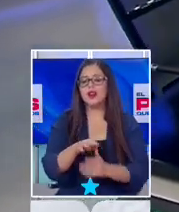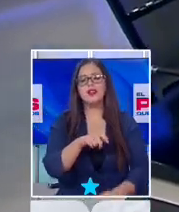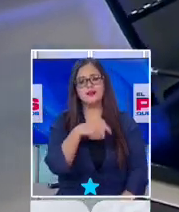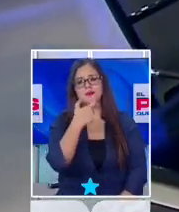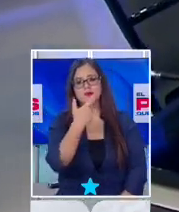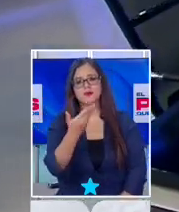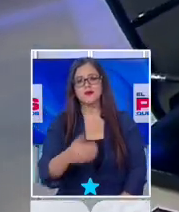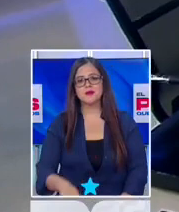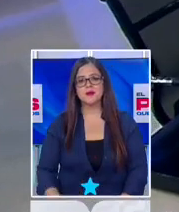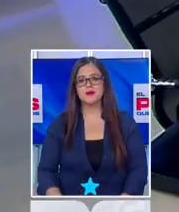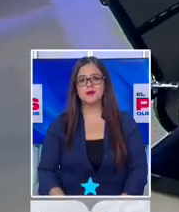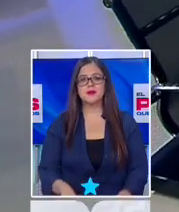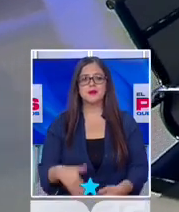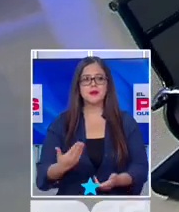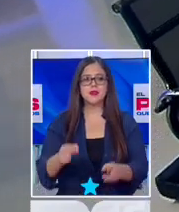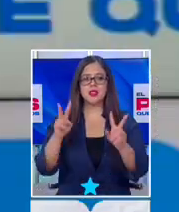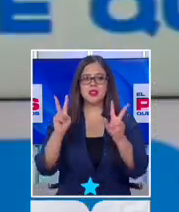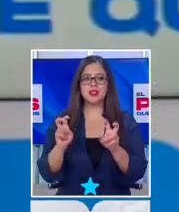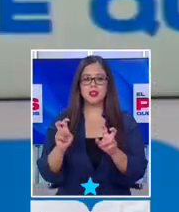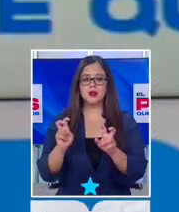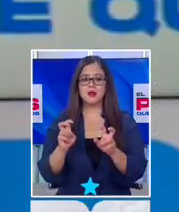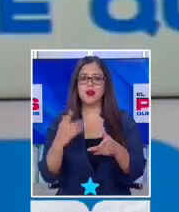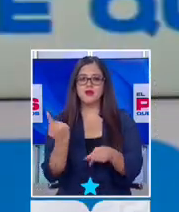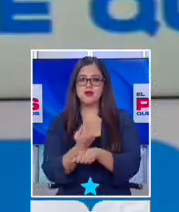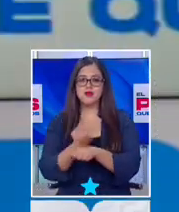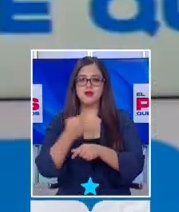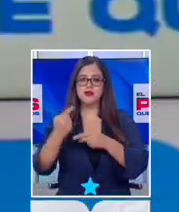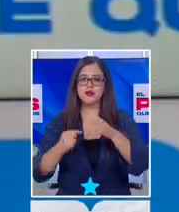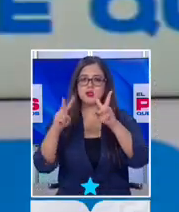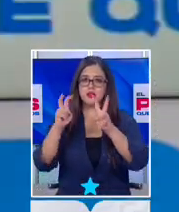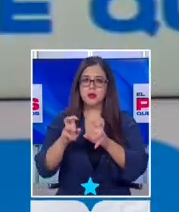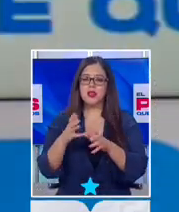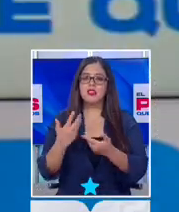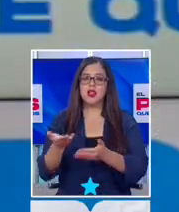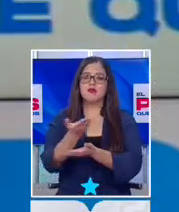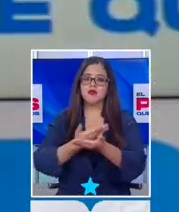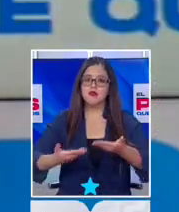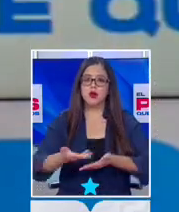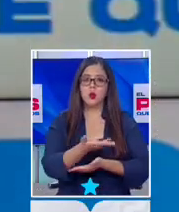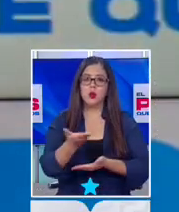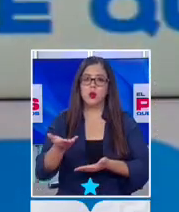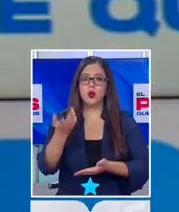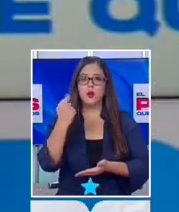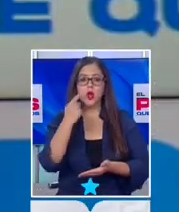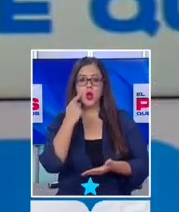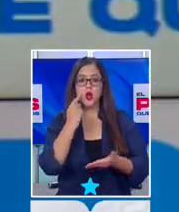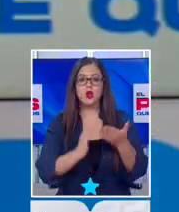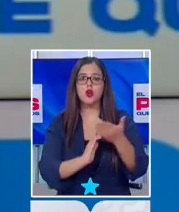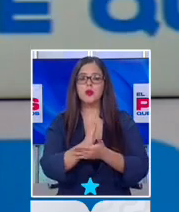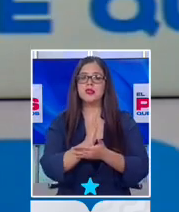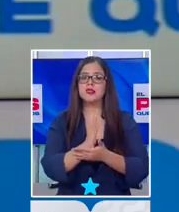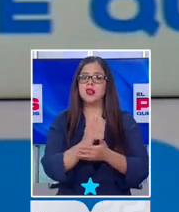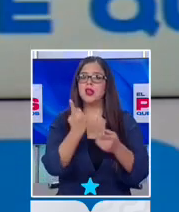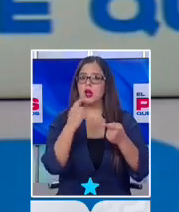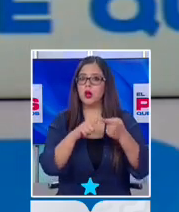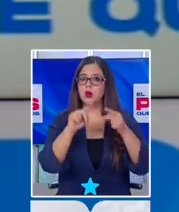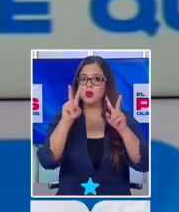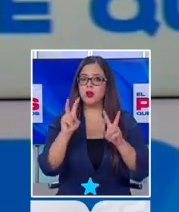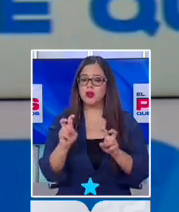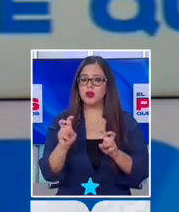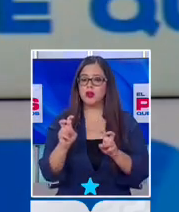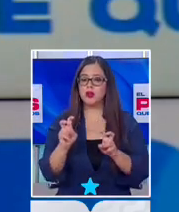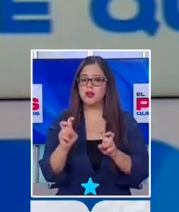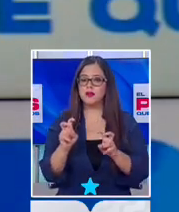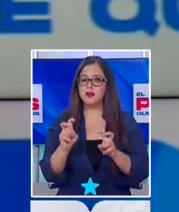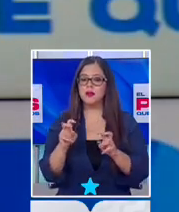ya vamos con el tema vamos a estar hablando de distintos temas los minutos que estamos compartiendo con ustedes pero quiero comenzar con uno de los puntos que fue